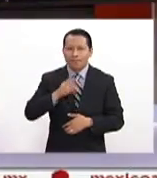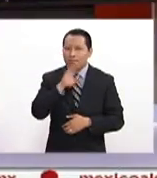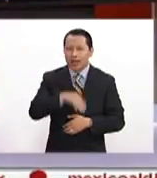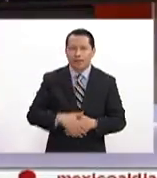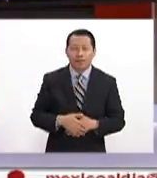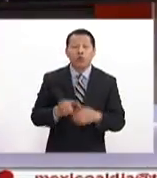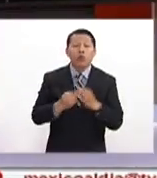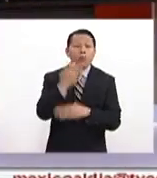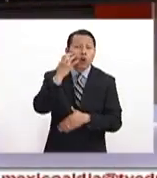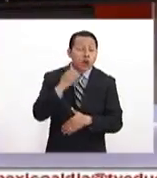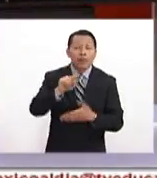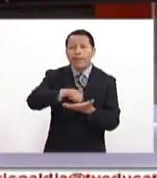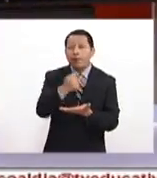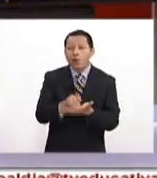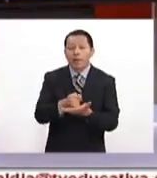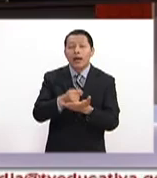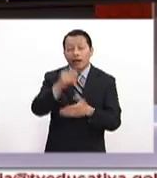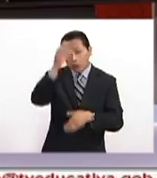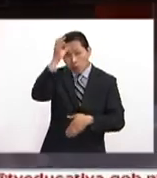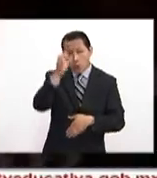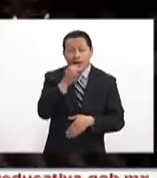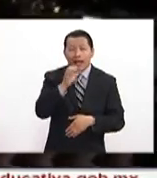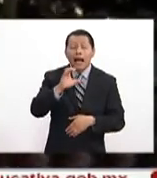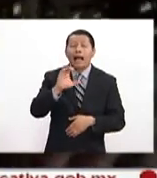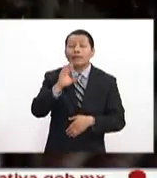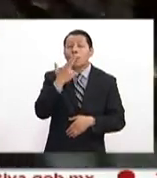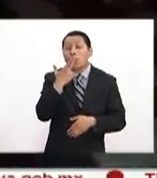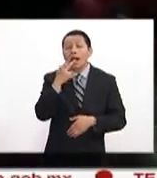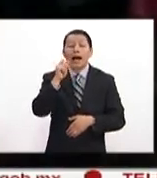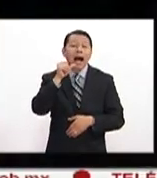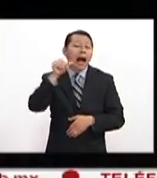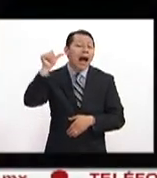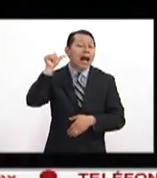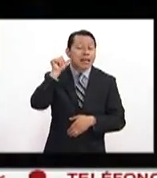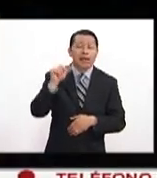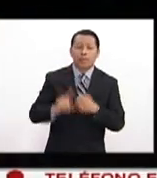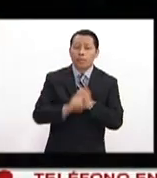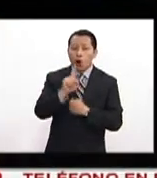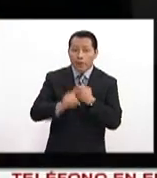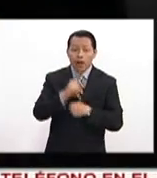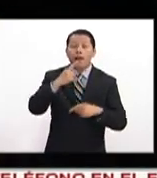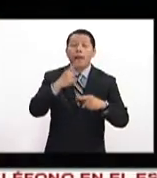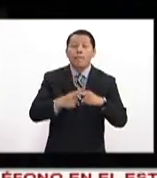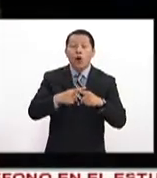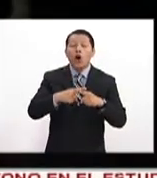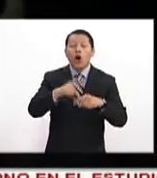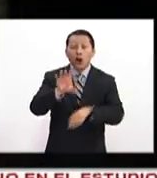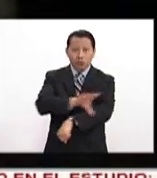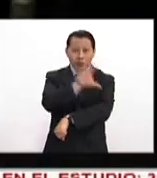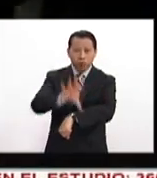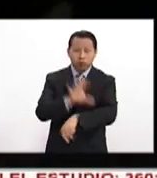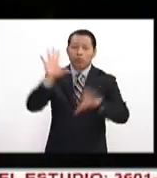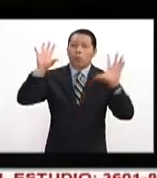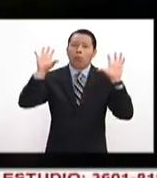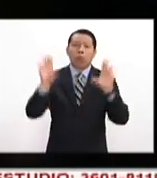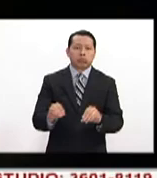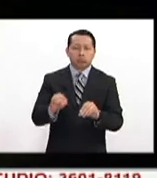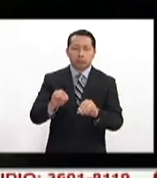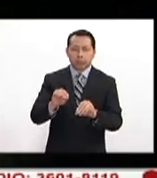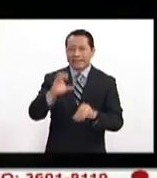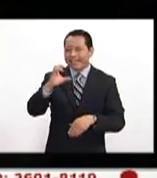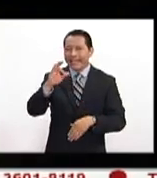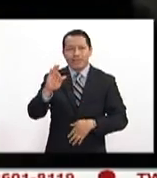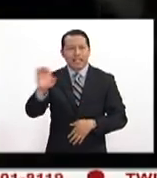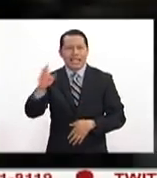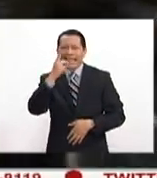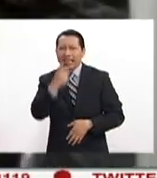Nuevo León, Tamaulipas, Coahuila y Chihuahua se vieron afectados ayer por un apagón. La Comisión Federal de Electricidad informó que